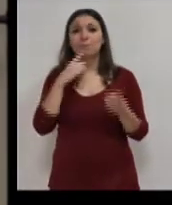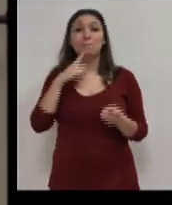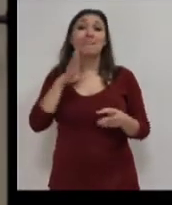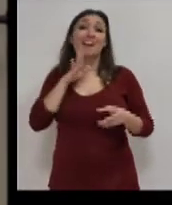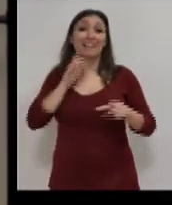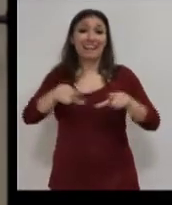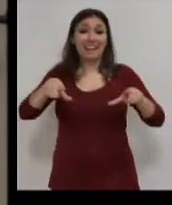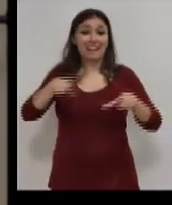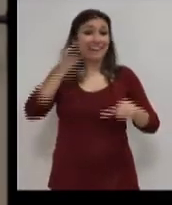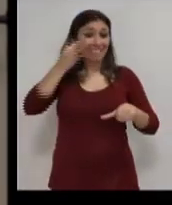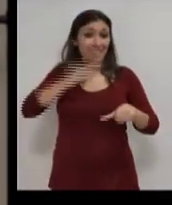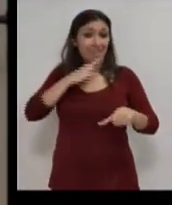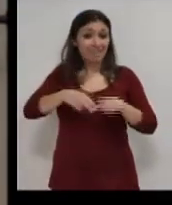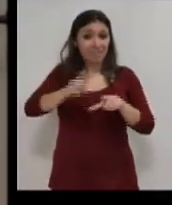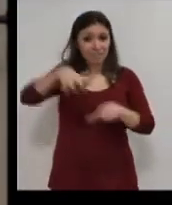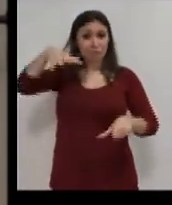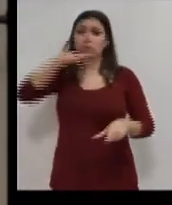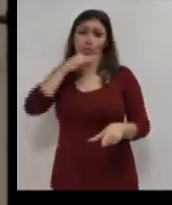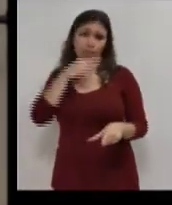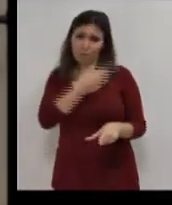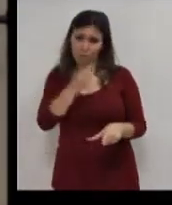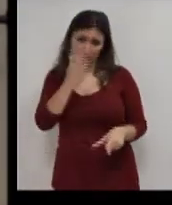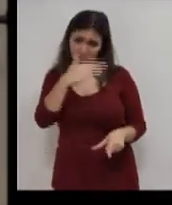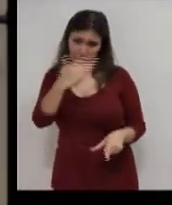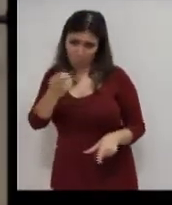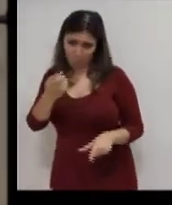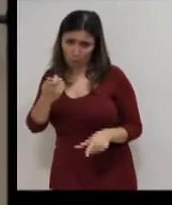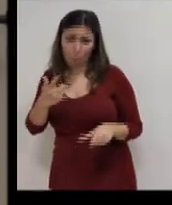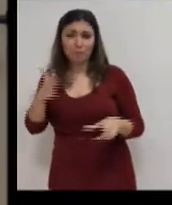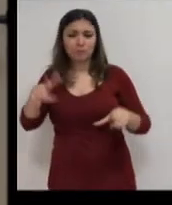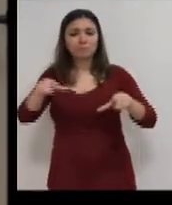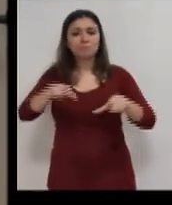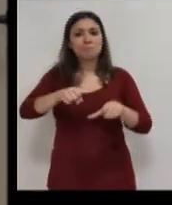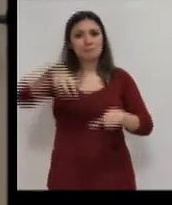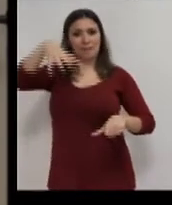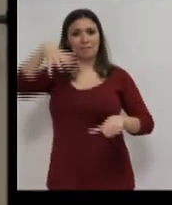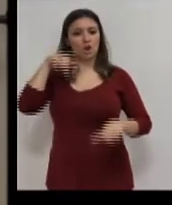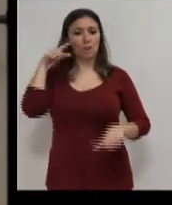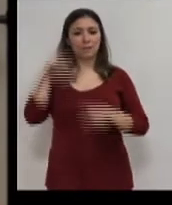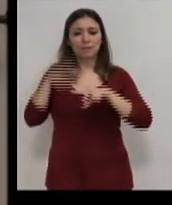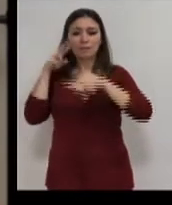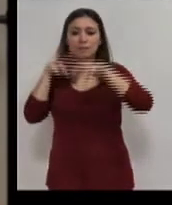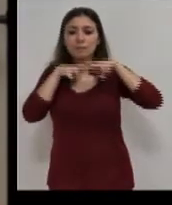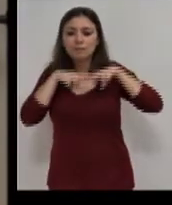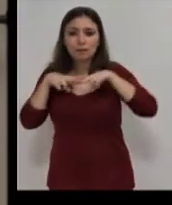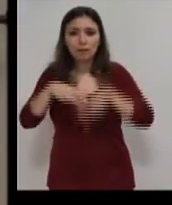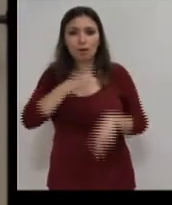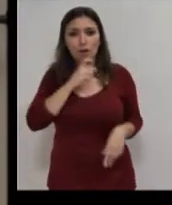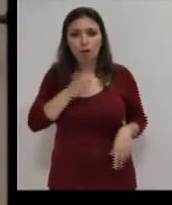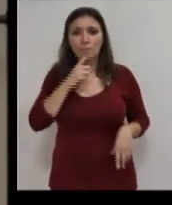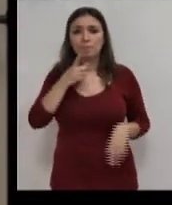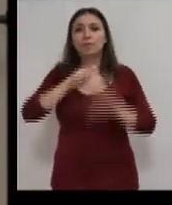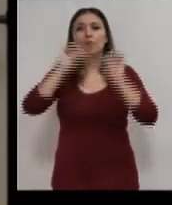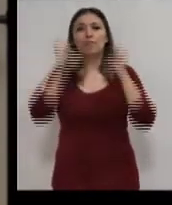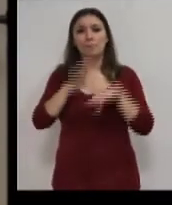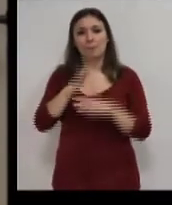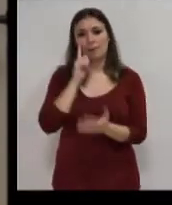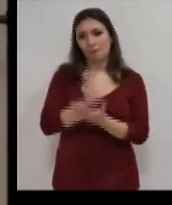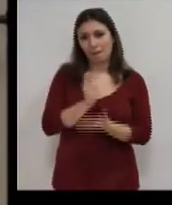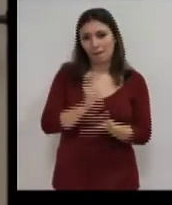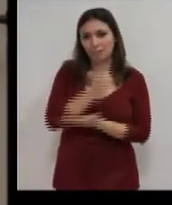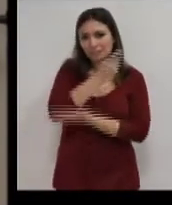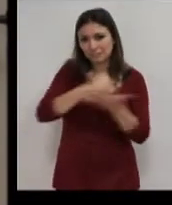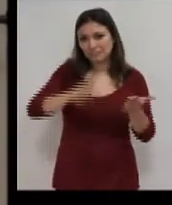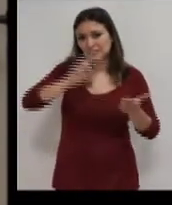QR, NFC, RFID, realidad aumentada, que no está desarrollada actualmente, pero sí está en nuestra hoja de